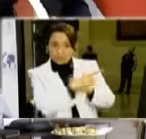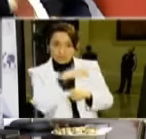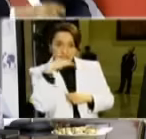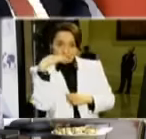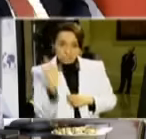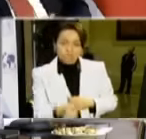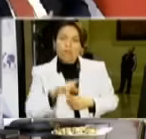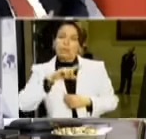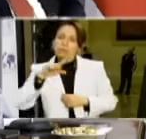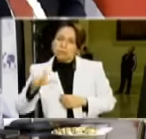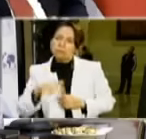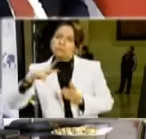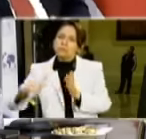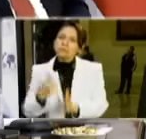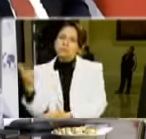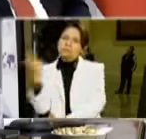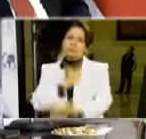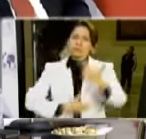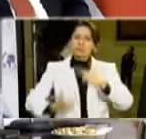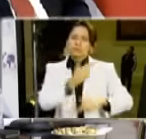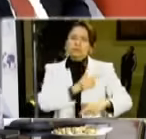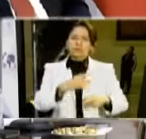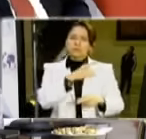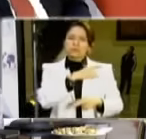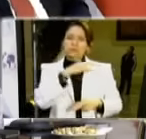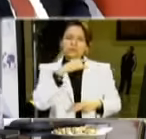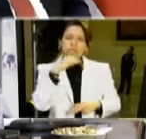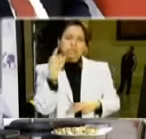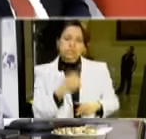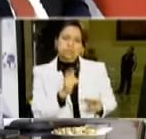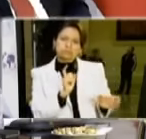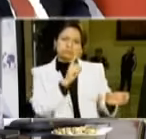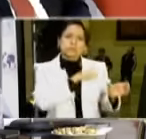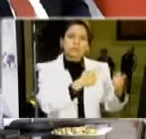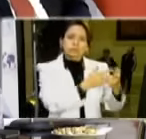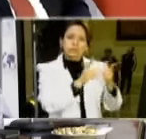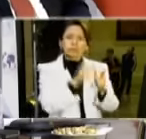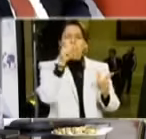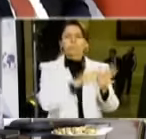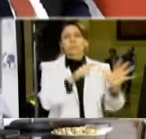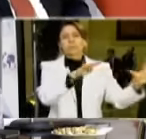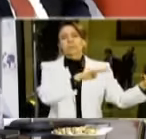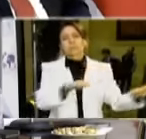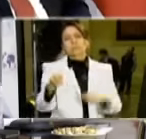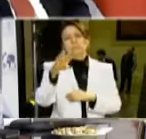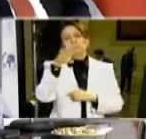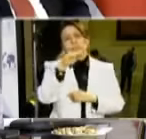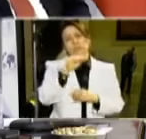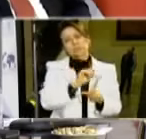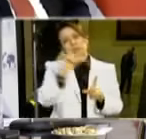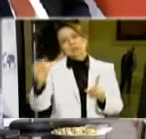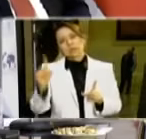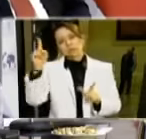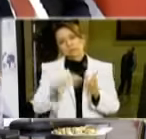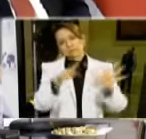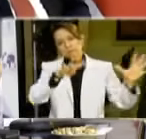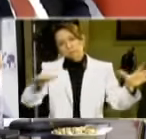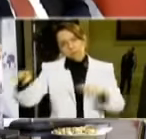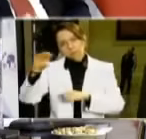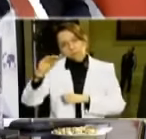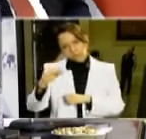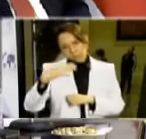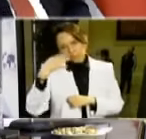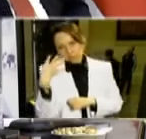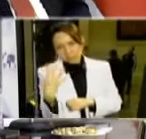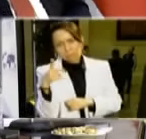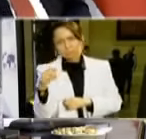presidente Patricio Aylwin en 1990 al 94 en un cargo técnico